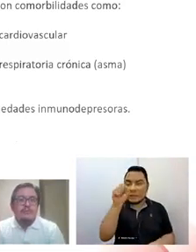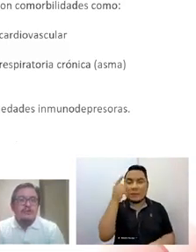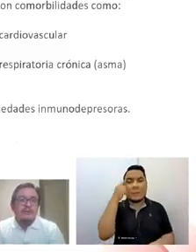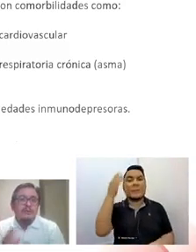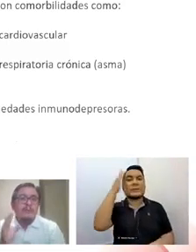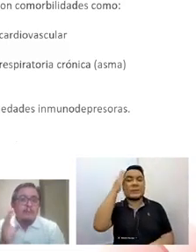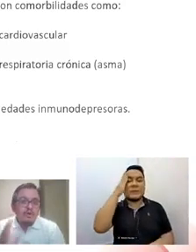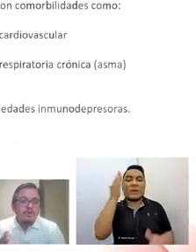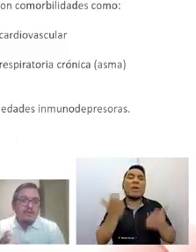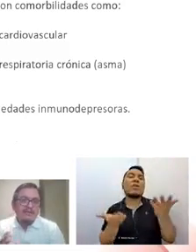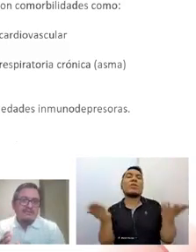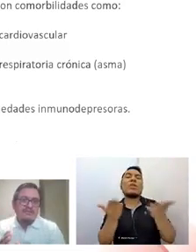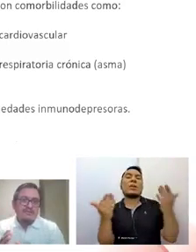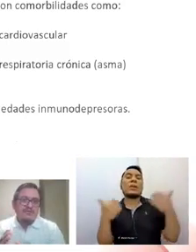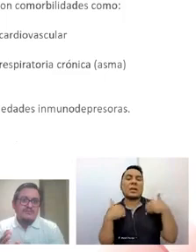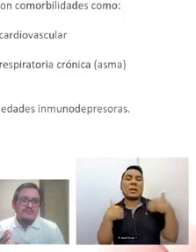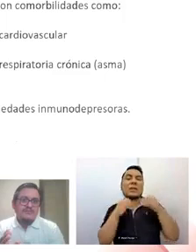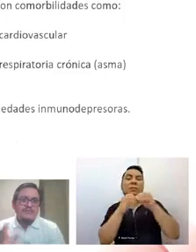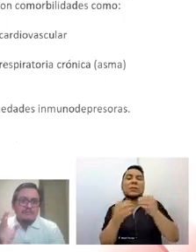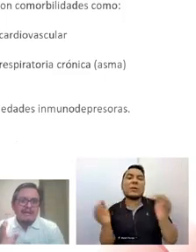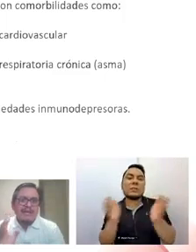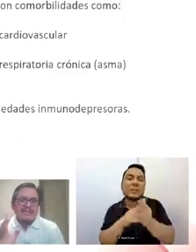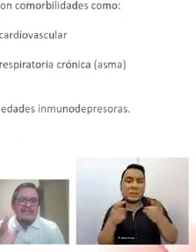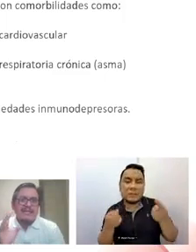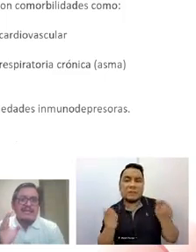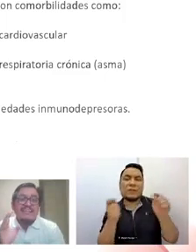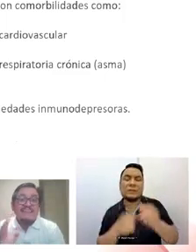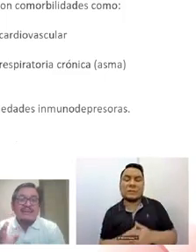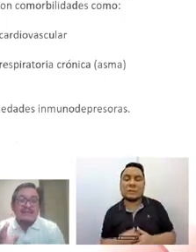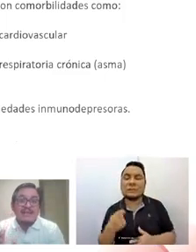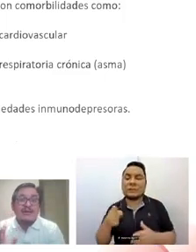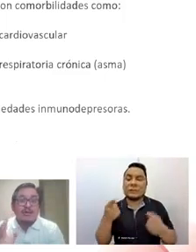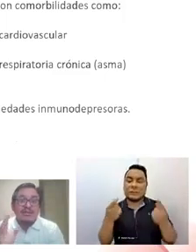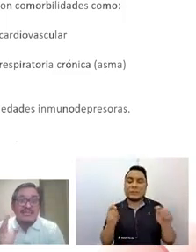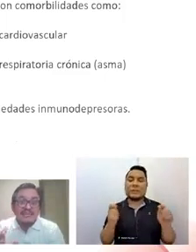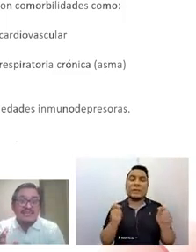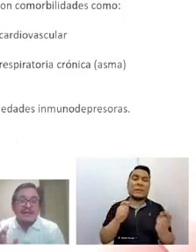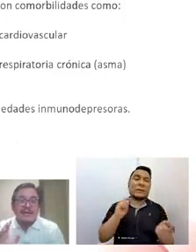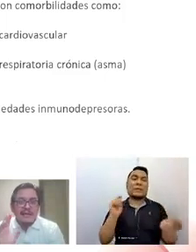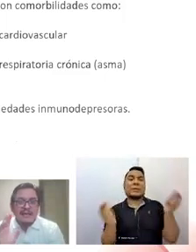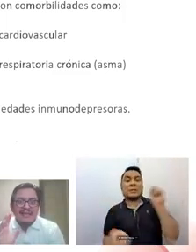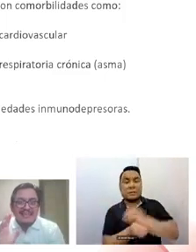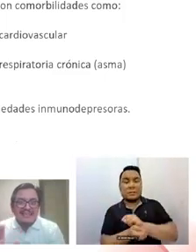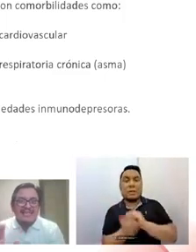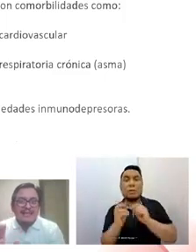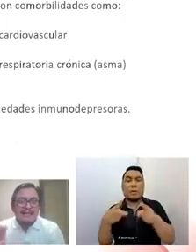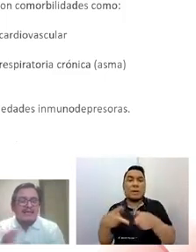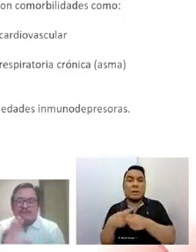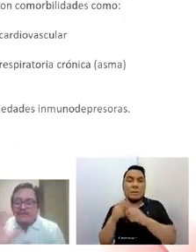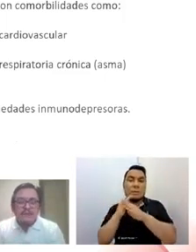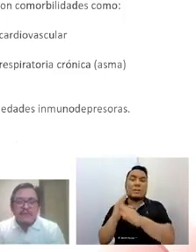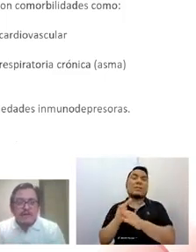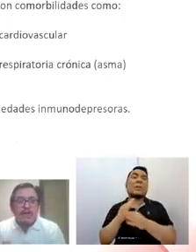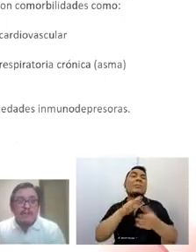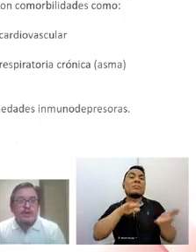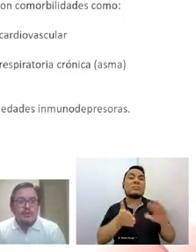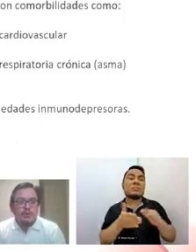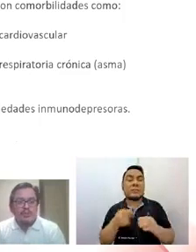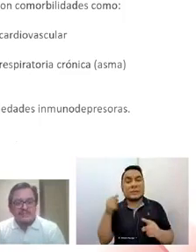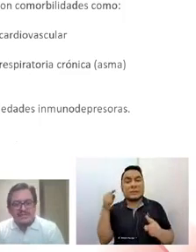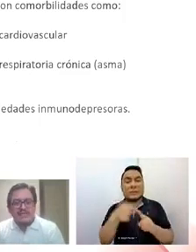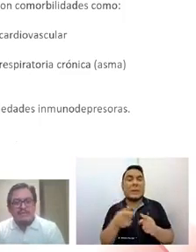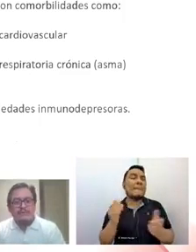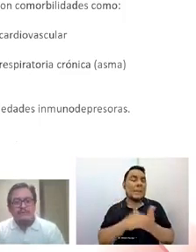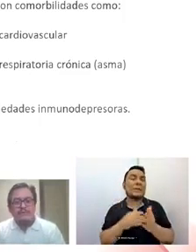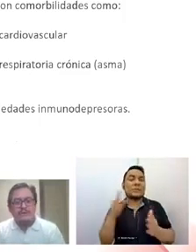saber dónde tenemos que poner mucho más esfuerzo para tratar de revertir o de detener la letalidad, que finalmente es lo que más